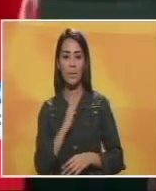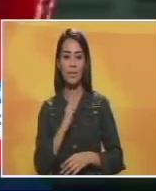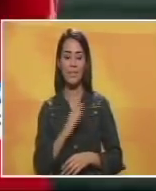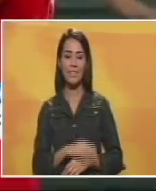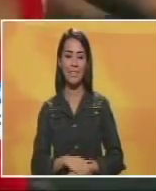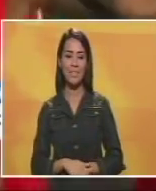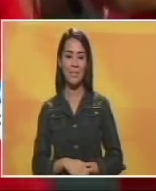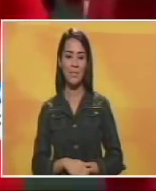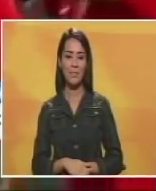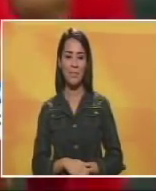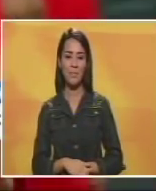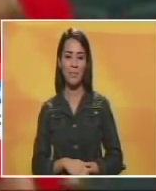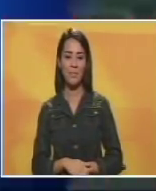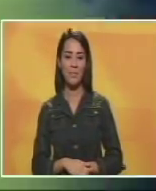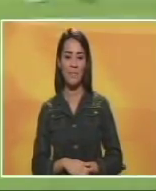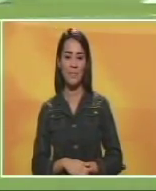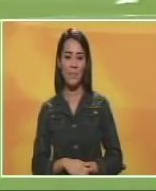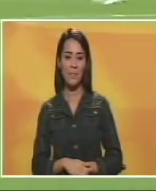Rica.